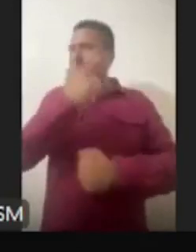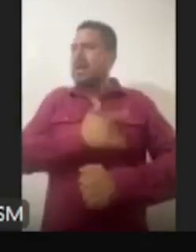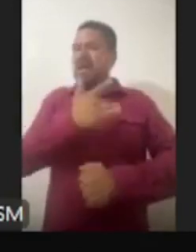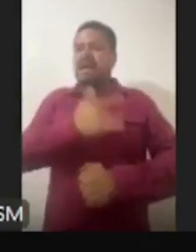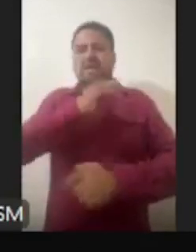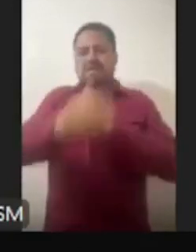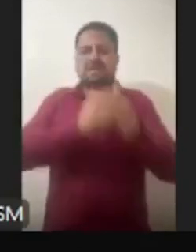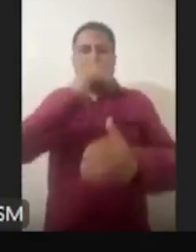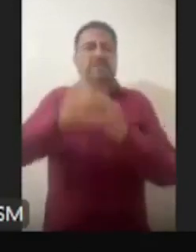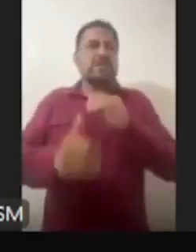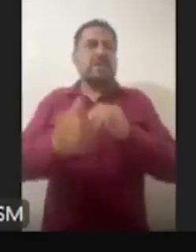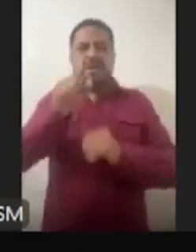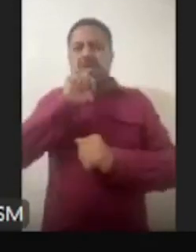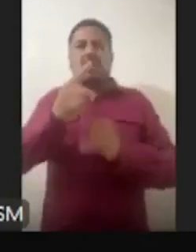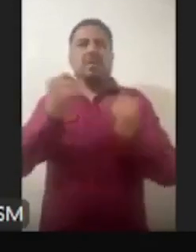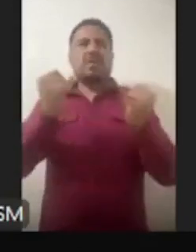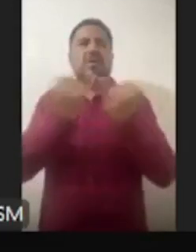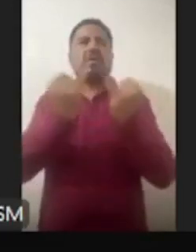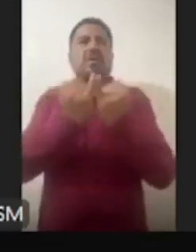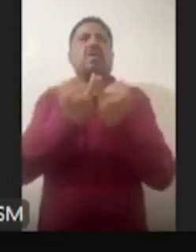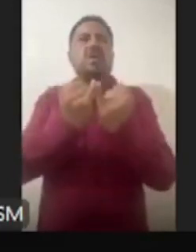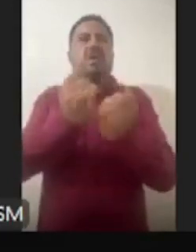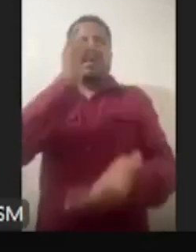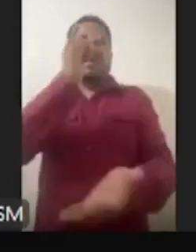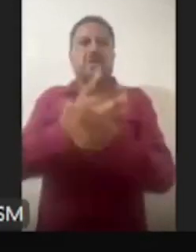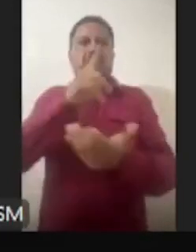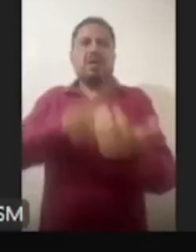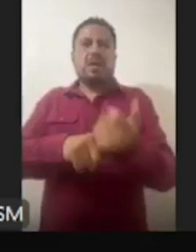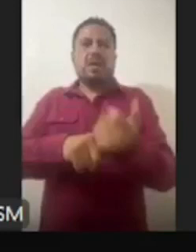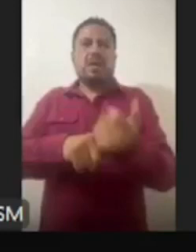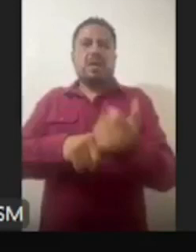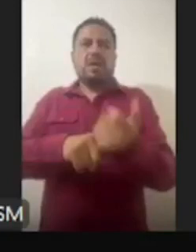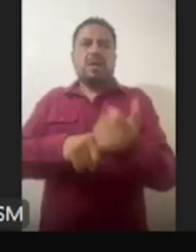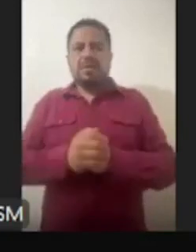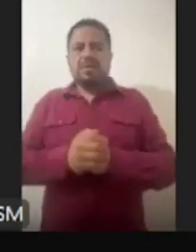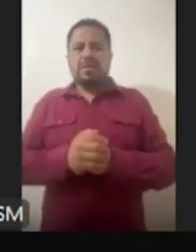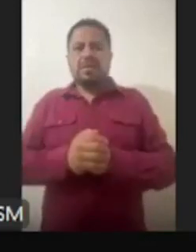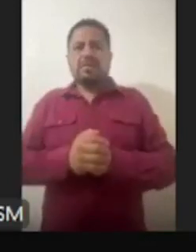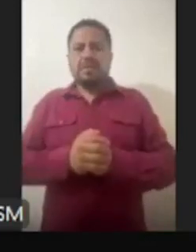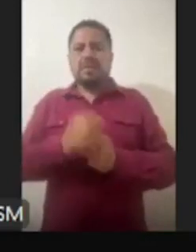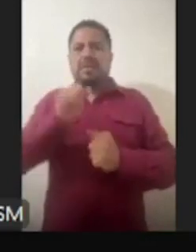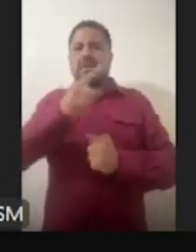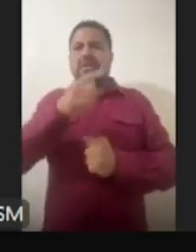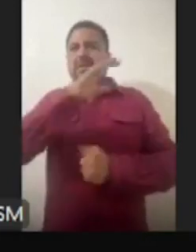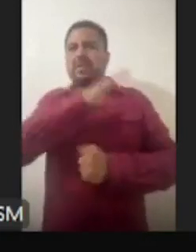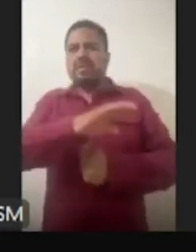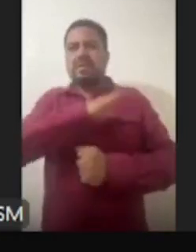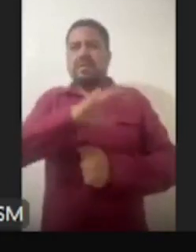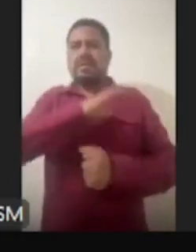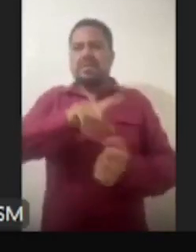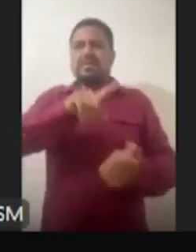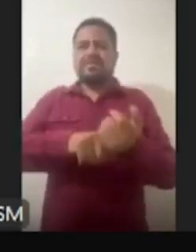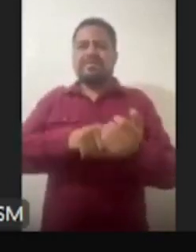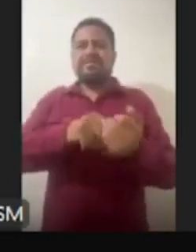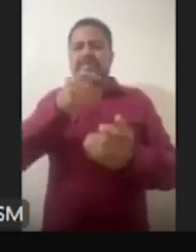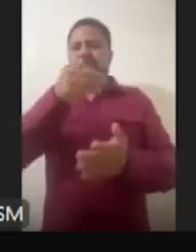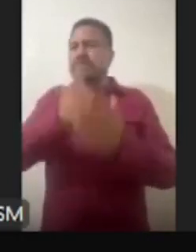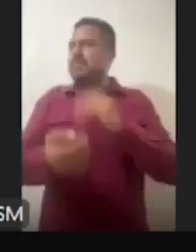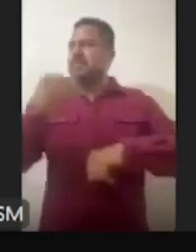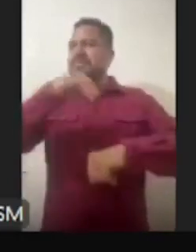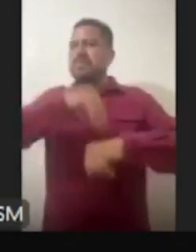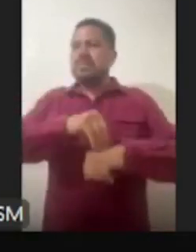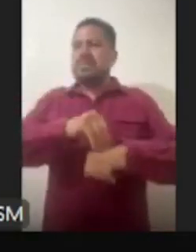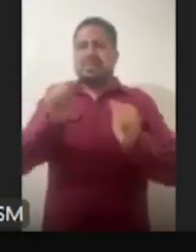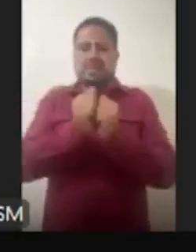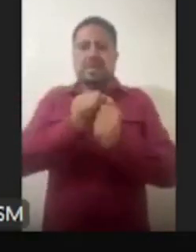es solo que se revoque el acuerdo impugnado, sino que se atienda a la omisión de llevar a cabo el procedimiento de insaculación que alega debió efectuar Morena y por